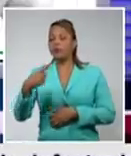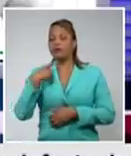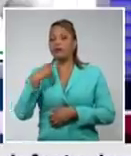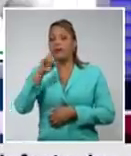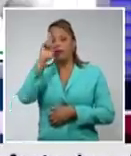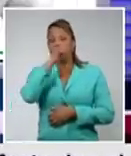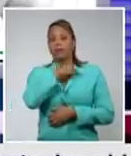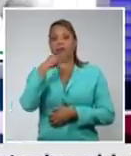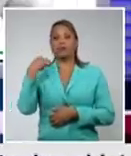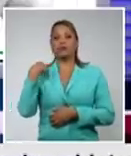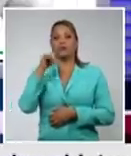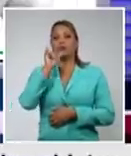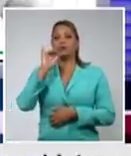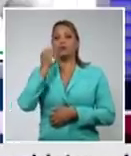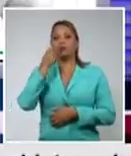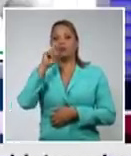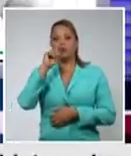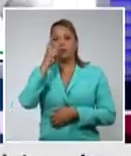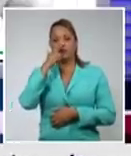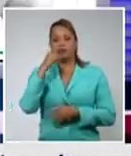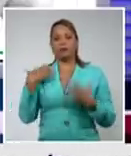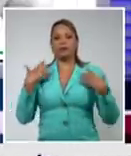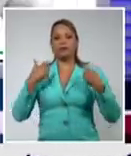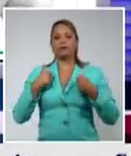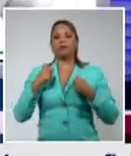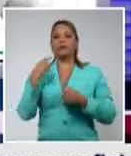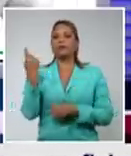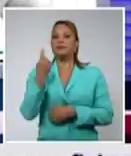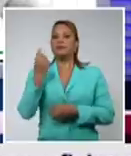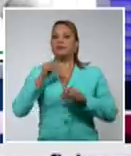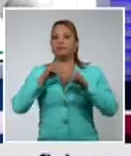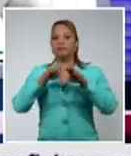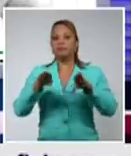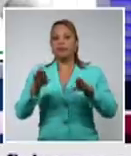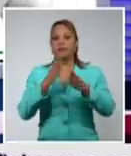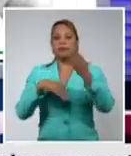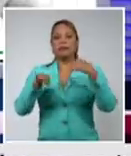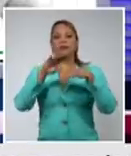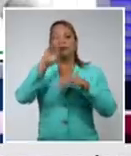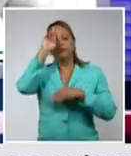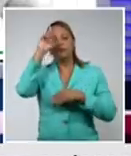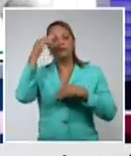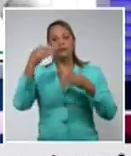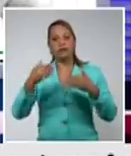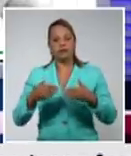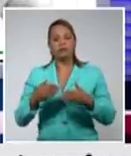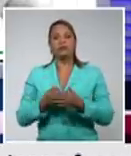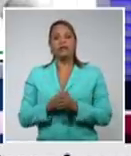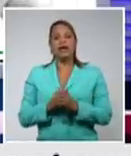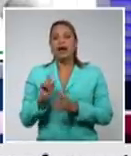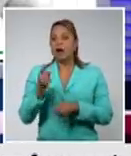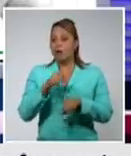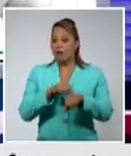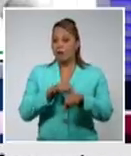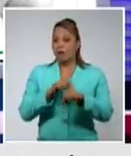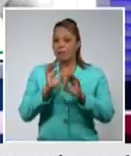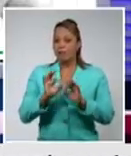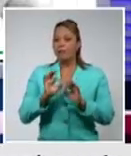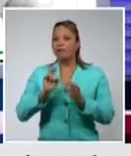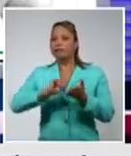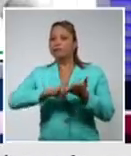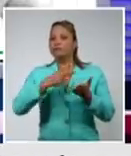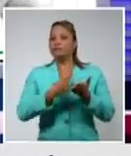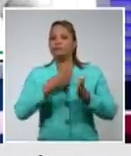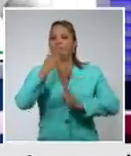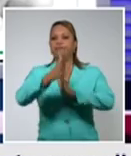Francisco Durán García, director nacional de epidemiología del Ministerio de Salud Pública. Y esta primera media hora en la interpretación de lengua de señas